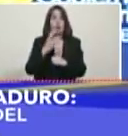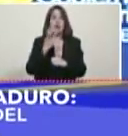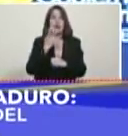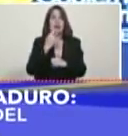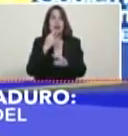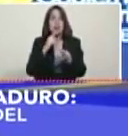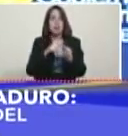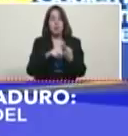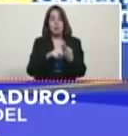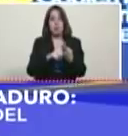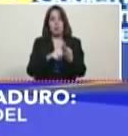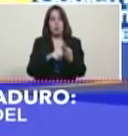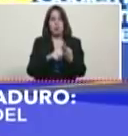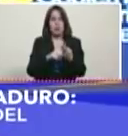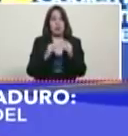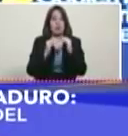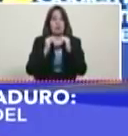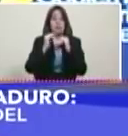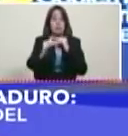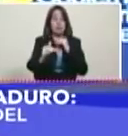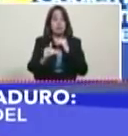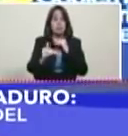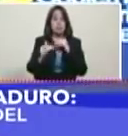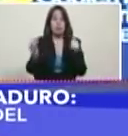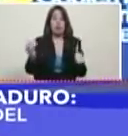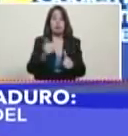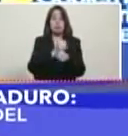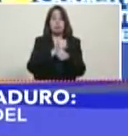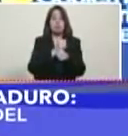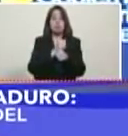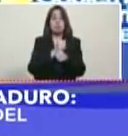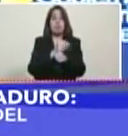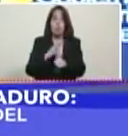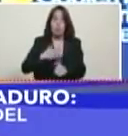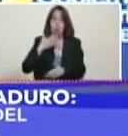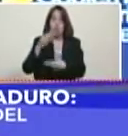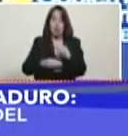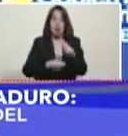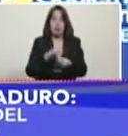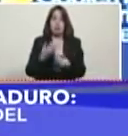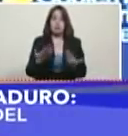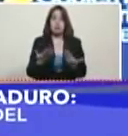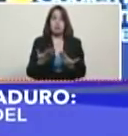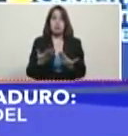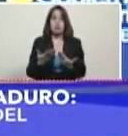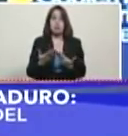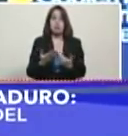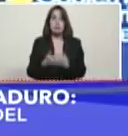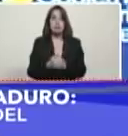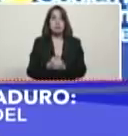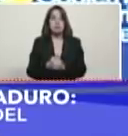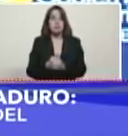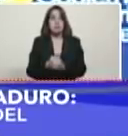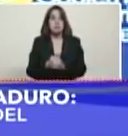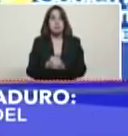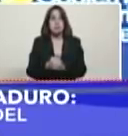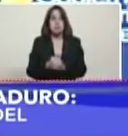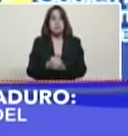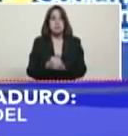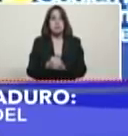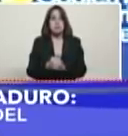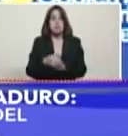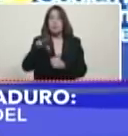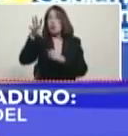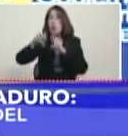ruta. Esa es la ruta, la autosuficiencia. Detrás de las importaciones de